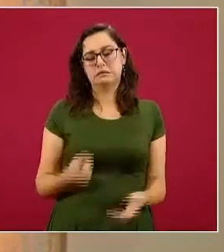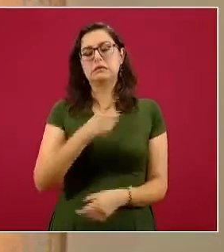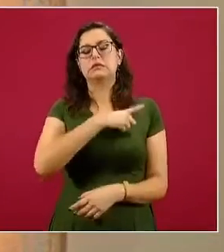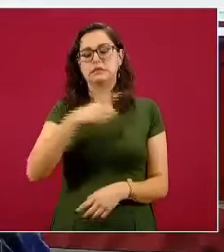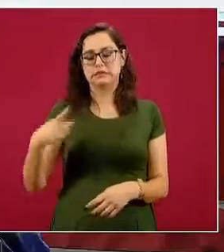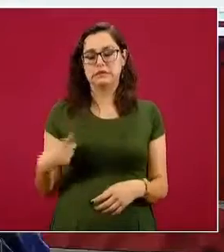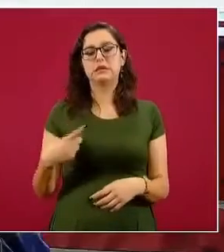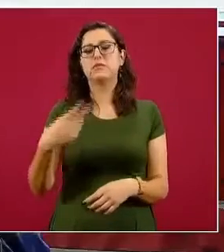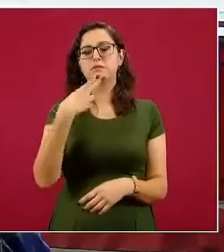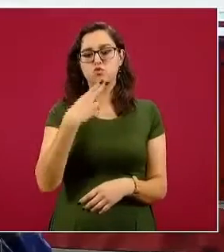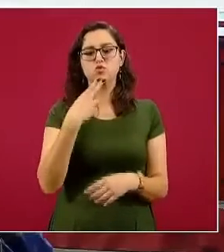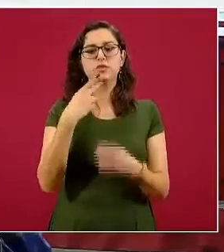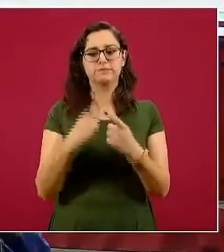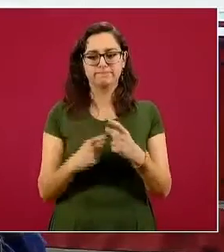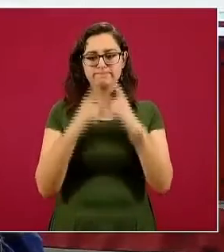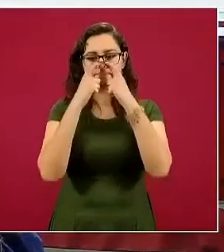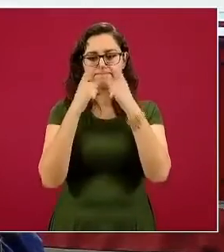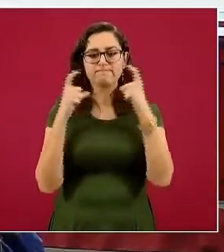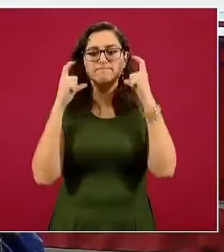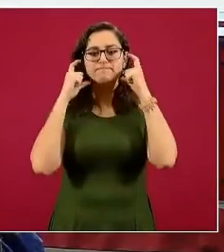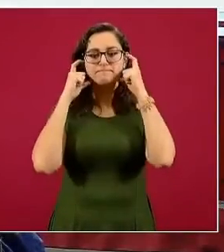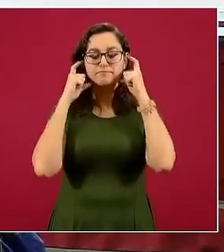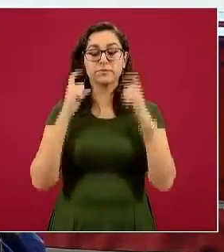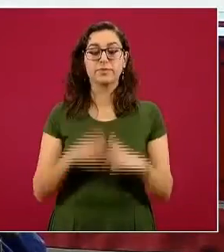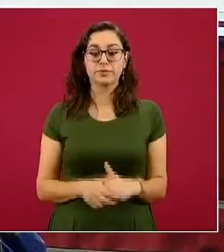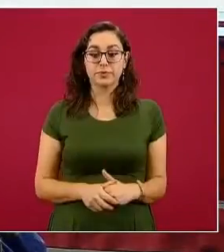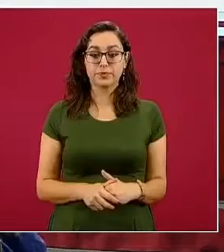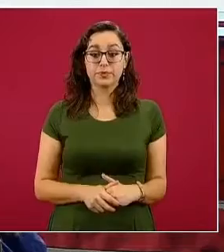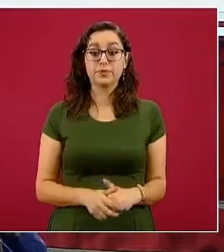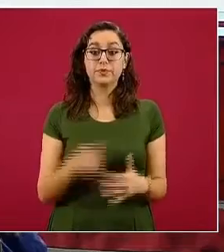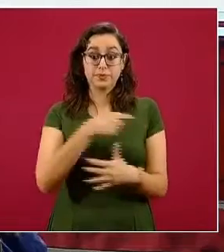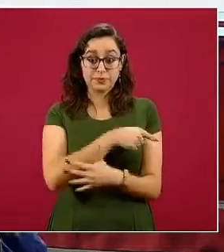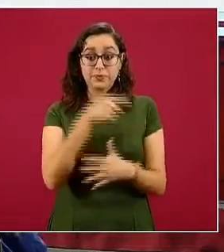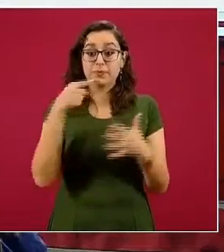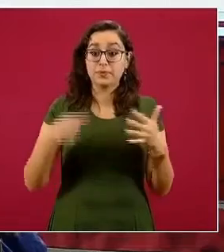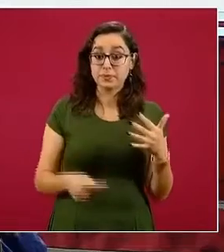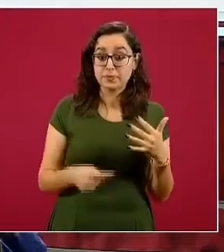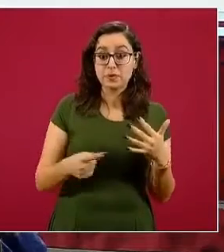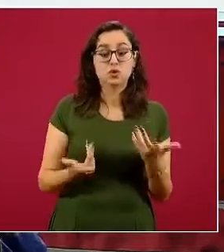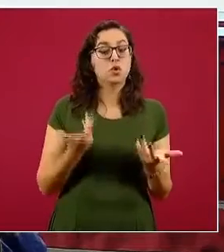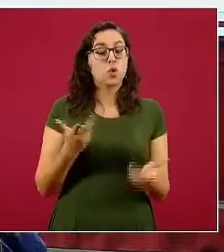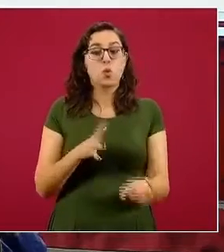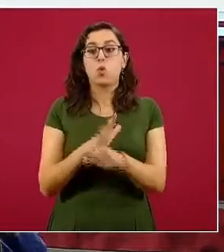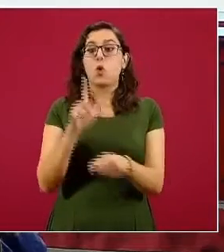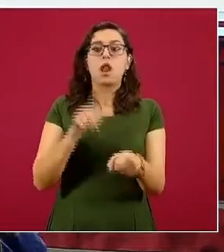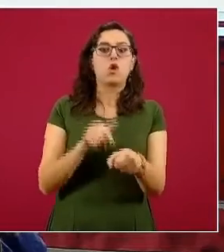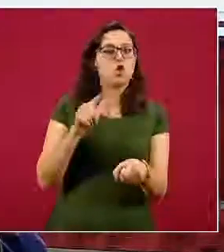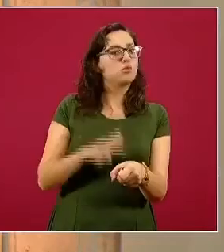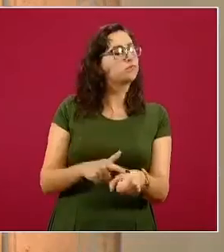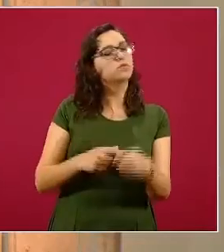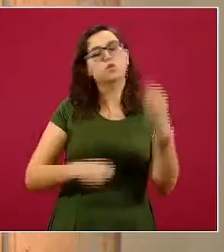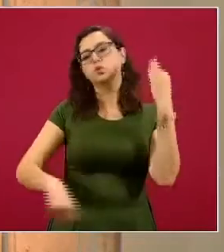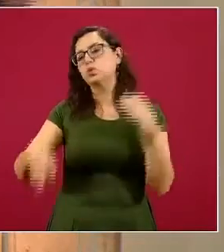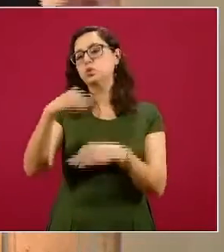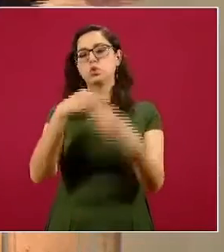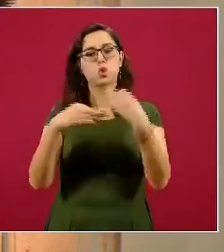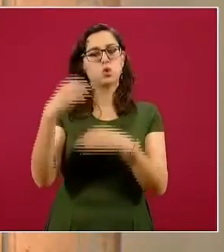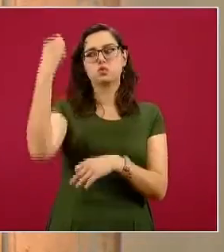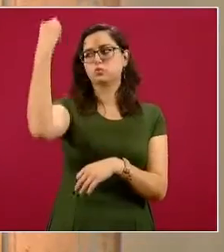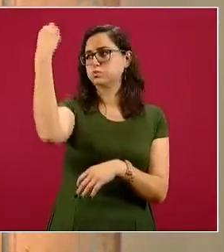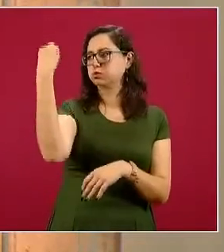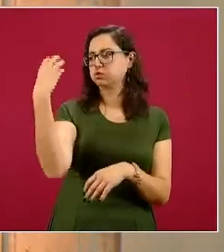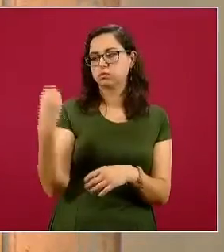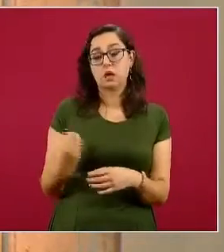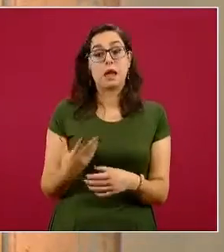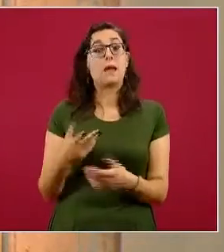adecuado del cubrebocas. Si esto lo implementamos, lo tenemos que hacer en cualquiera de los niveles de riesgo, aunque estemos